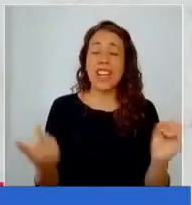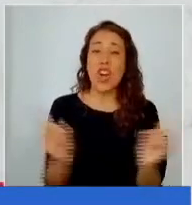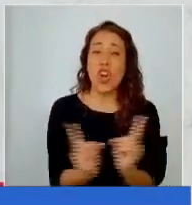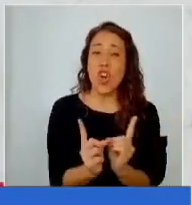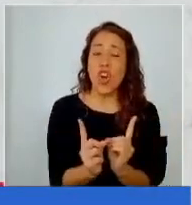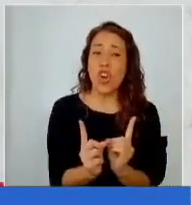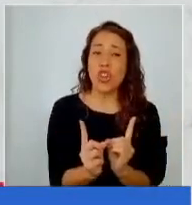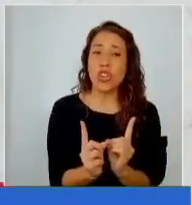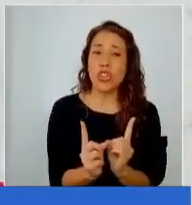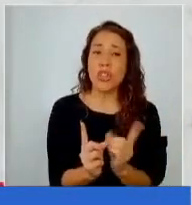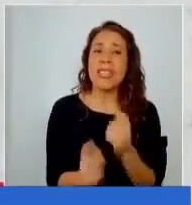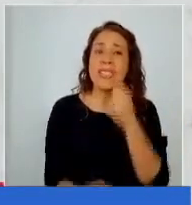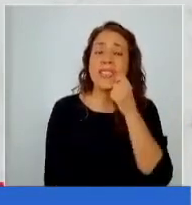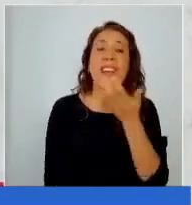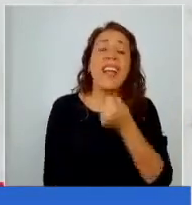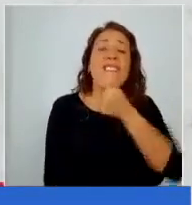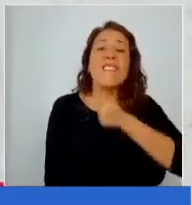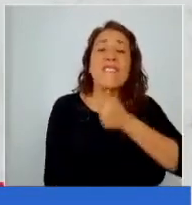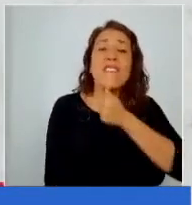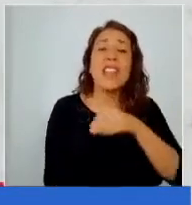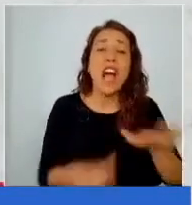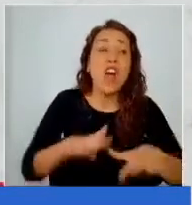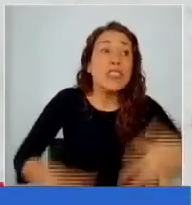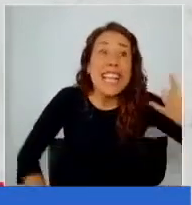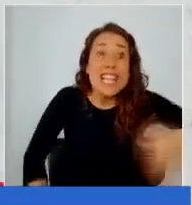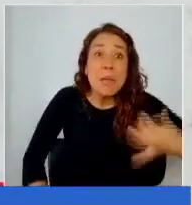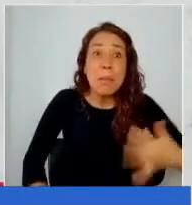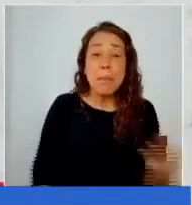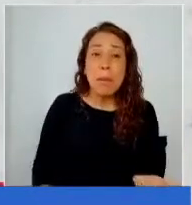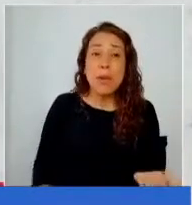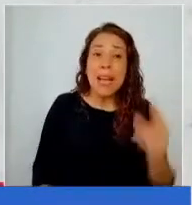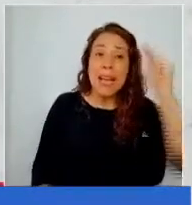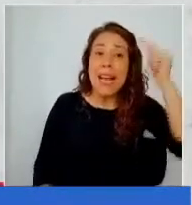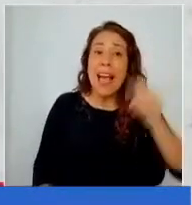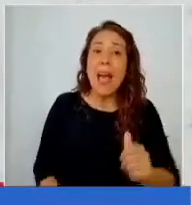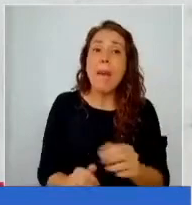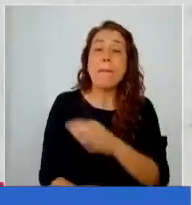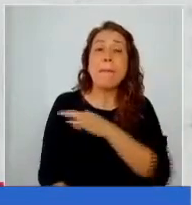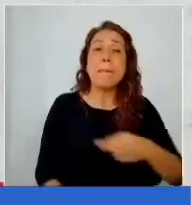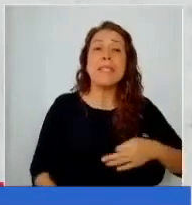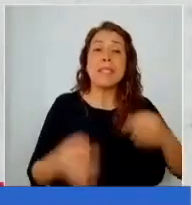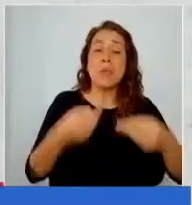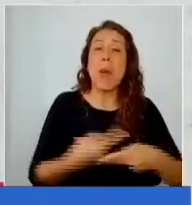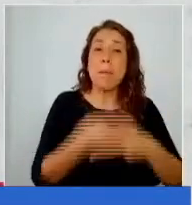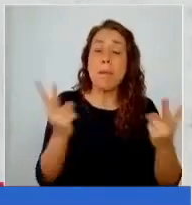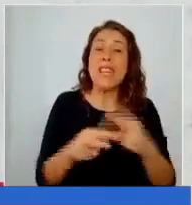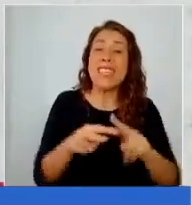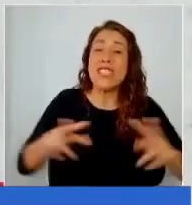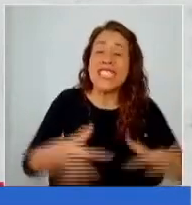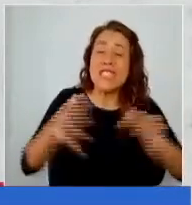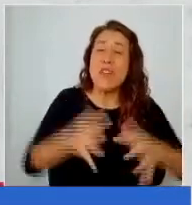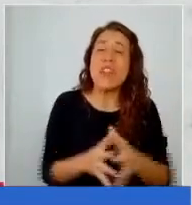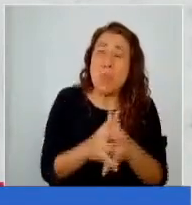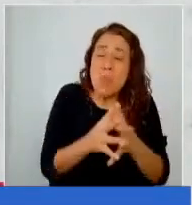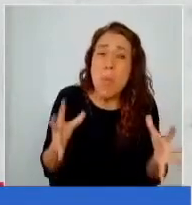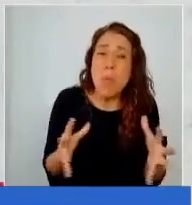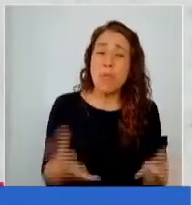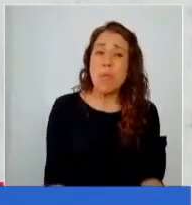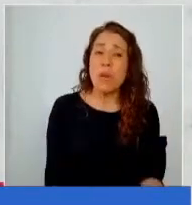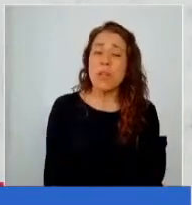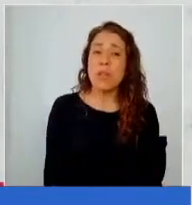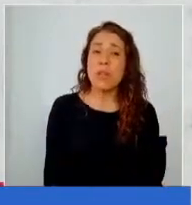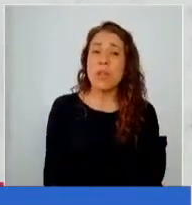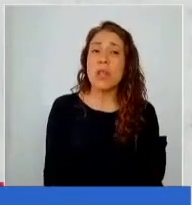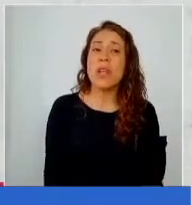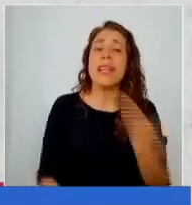estamos hablando de lo que falta cosas decisivas la creación del Ministerio de seguridad pública que ha hecho un esfuerzo grande el objetivo separar la